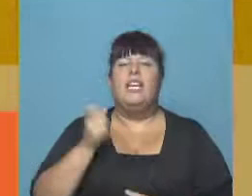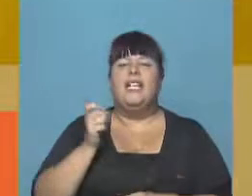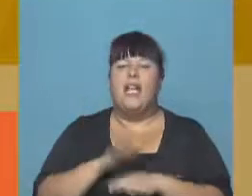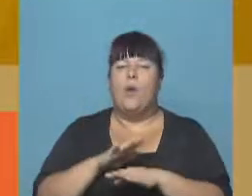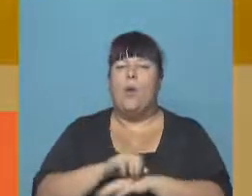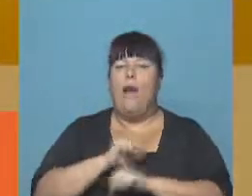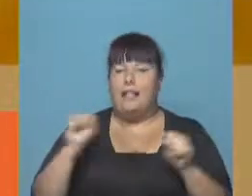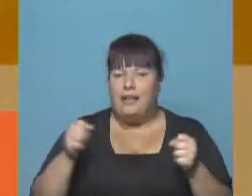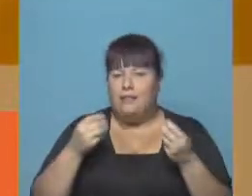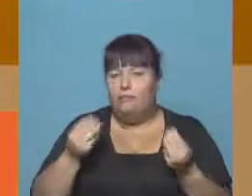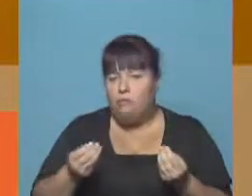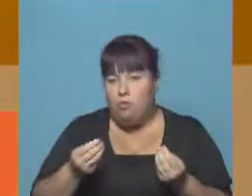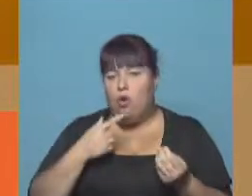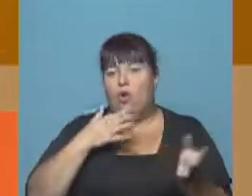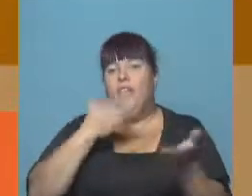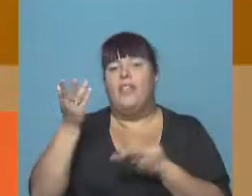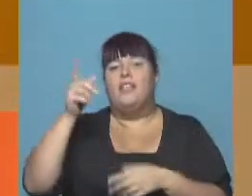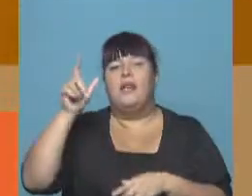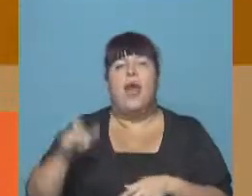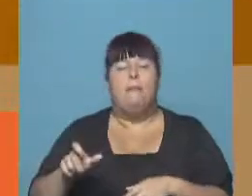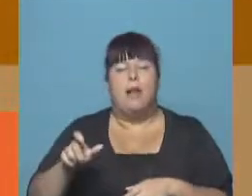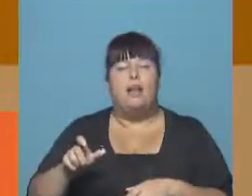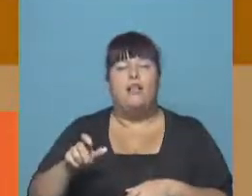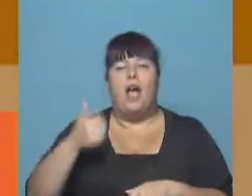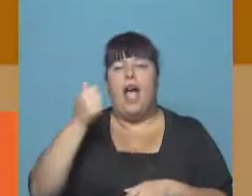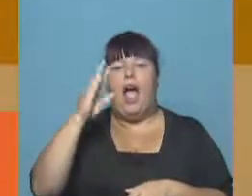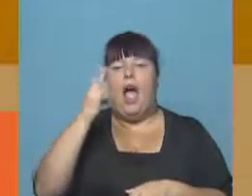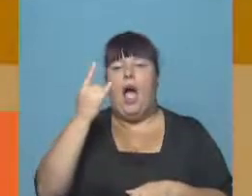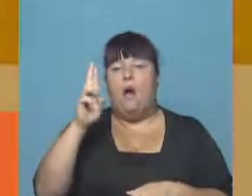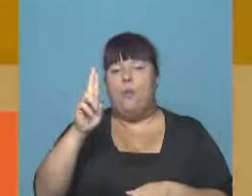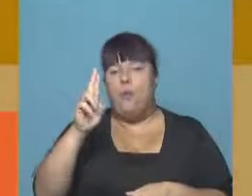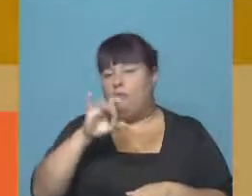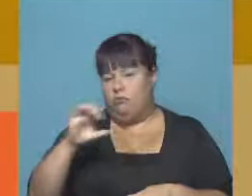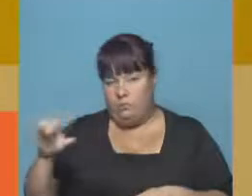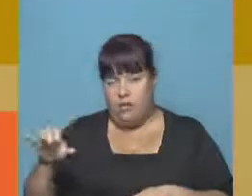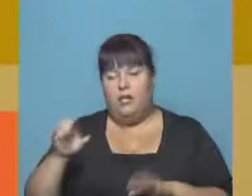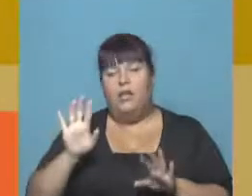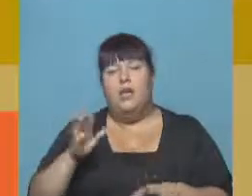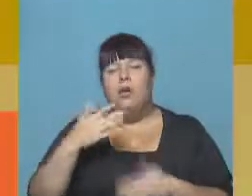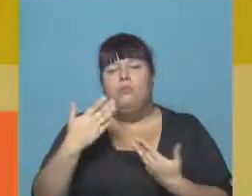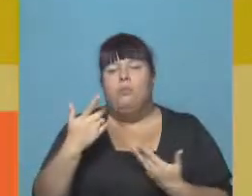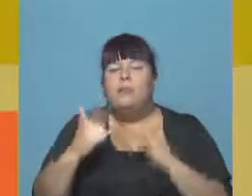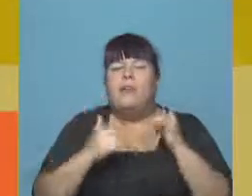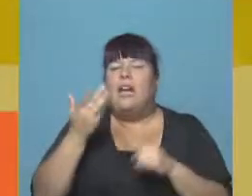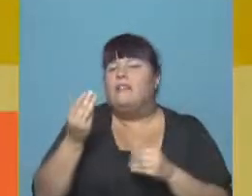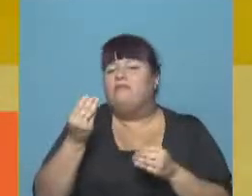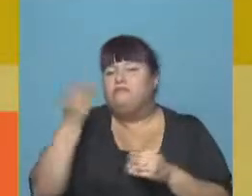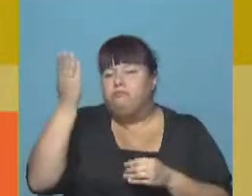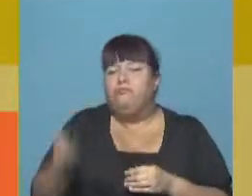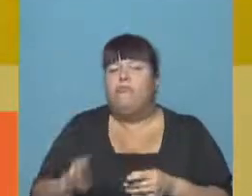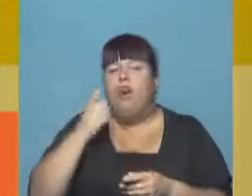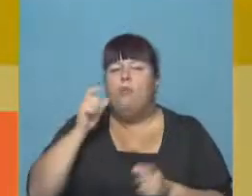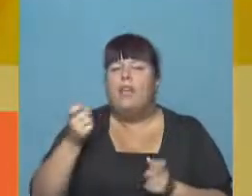del atentado, no? Porque se habla de la figura de Abu al-Baghdadi. ¿Podés decirnos cuál es el perfil de